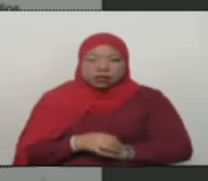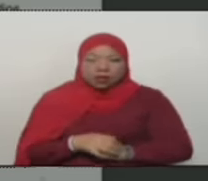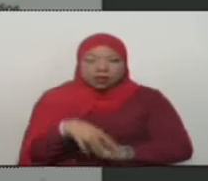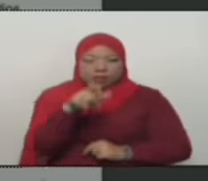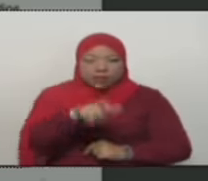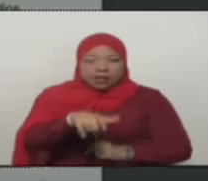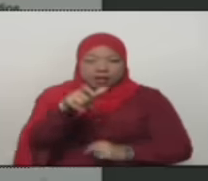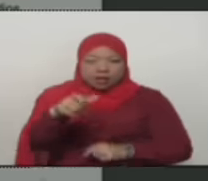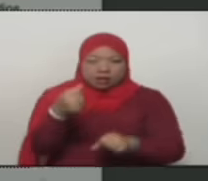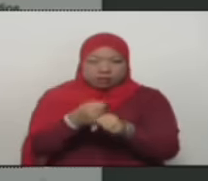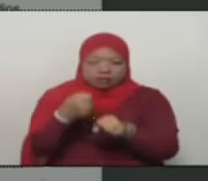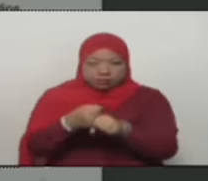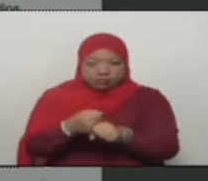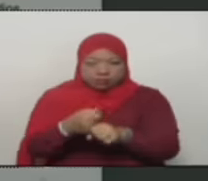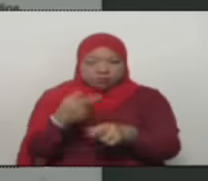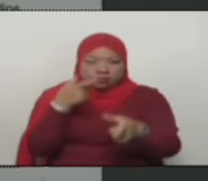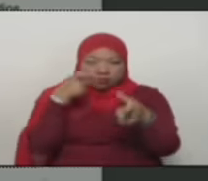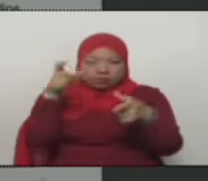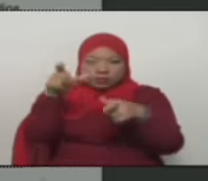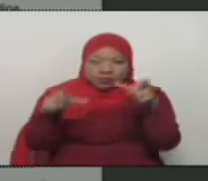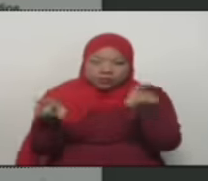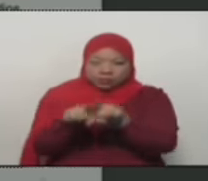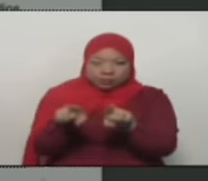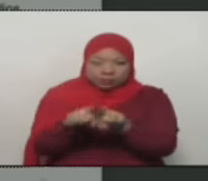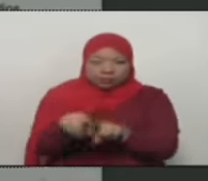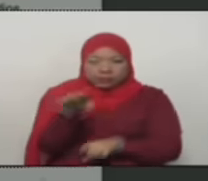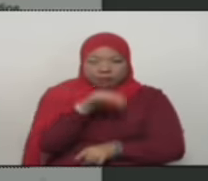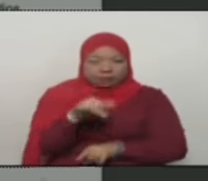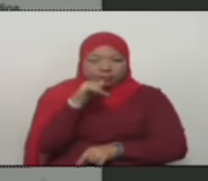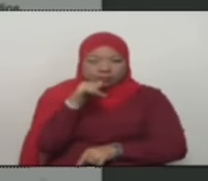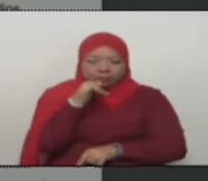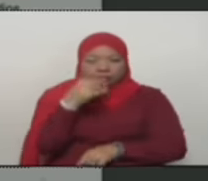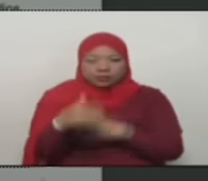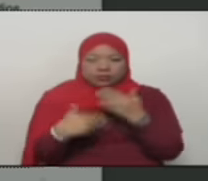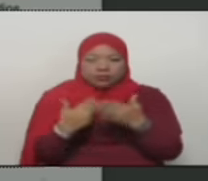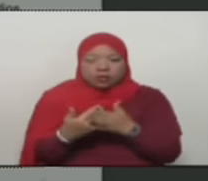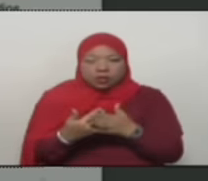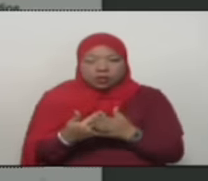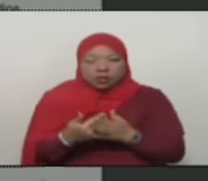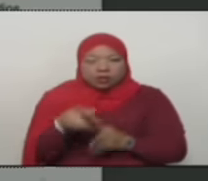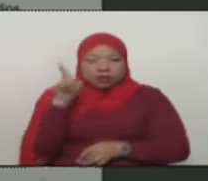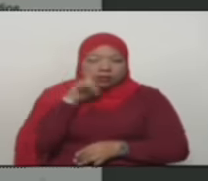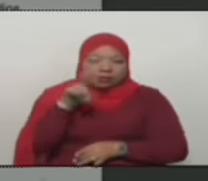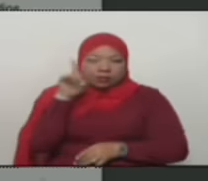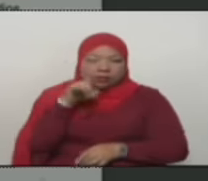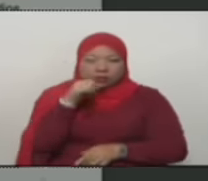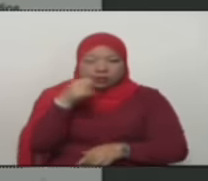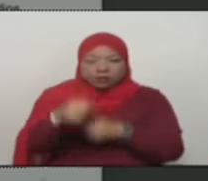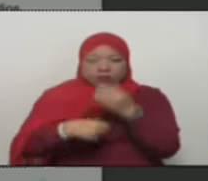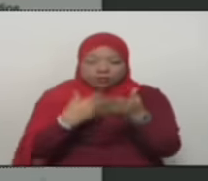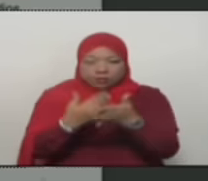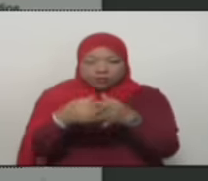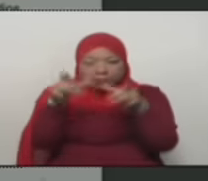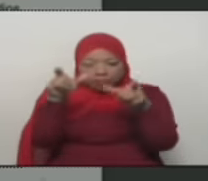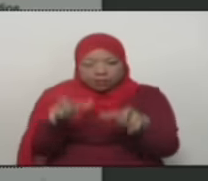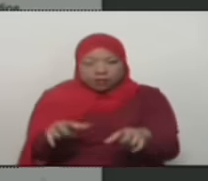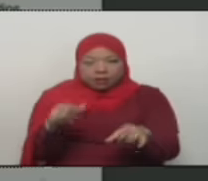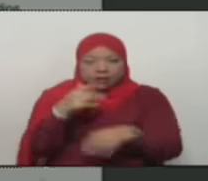Unidos, Portugal, México, Chile, aquí en Venezuela, y le dijo, están perdidos, y el resultado fue 59% a favor del presidente